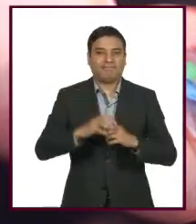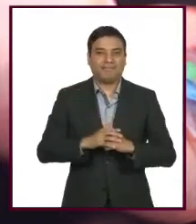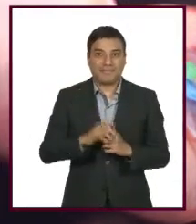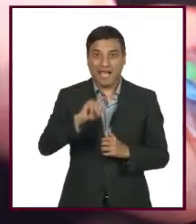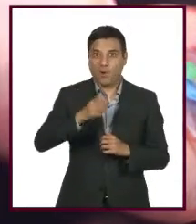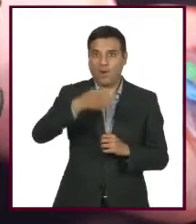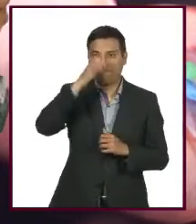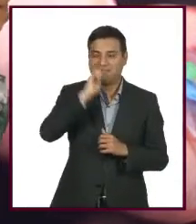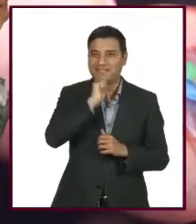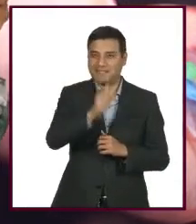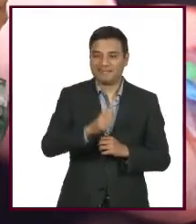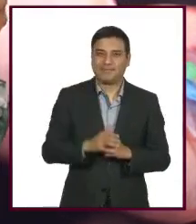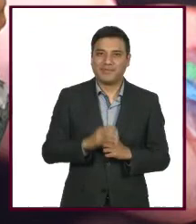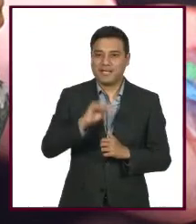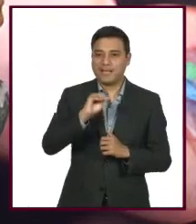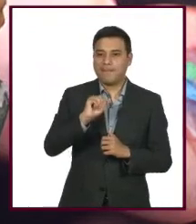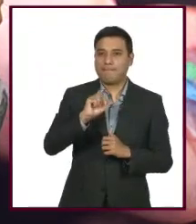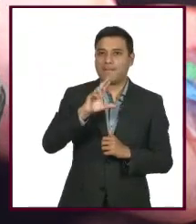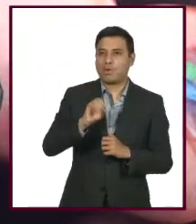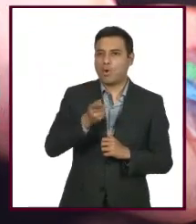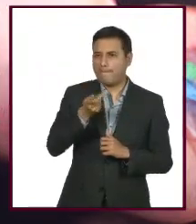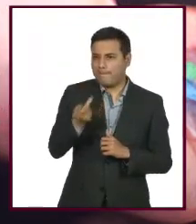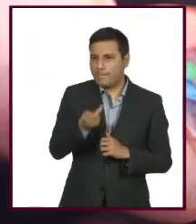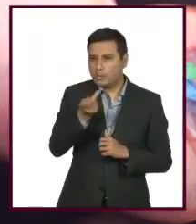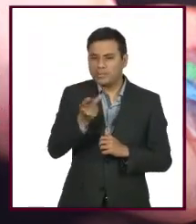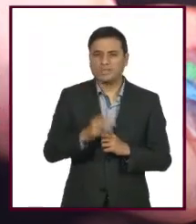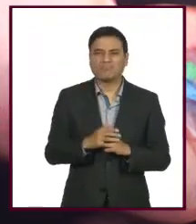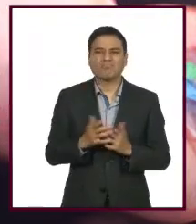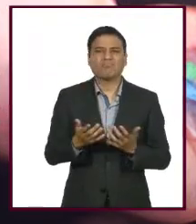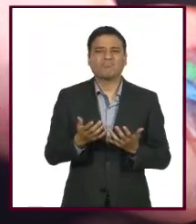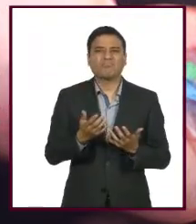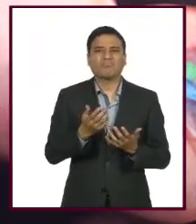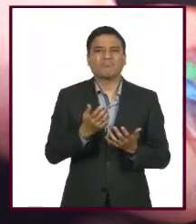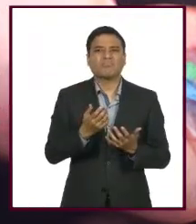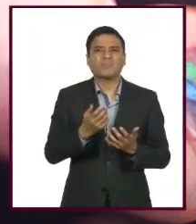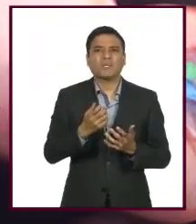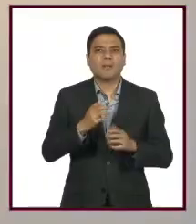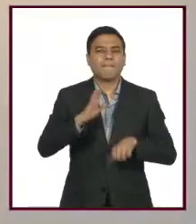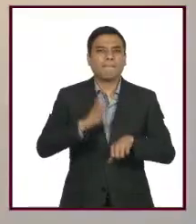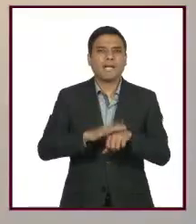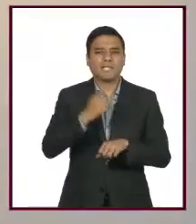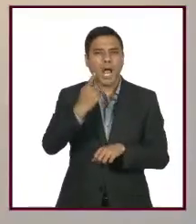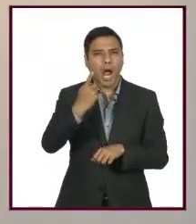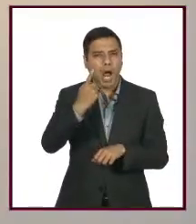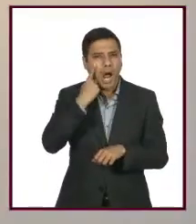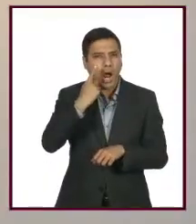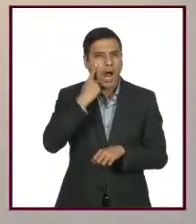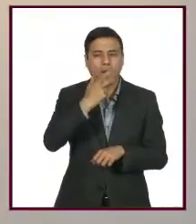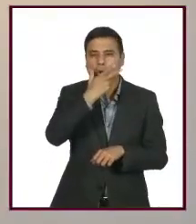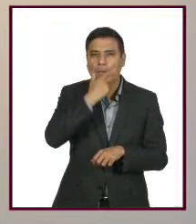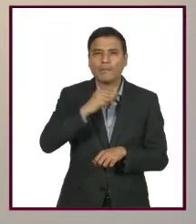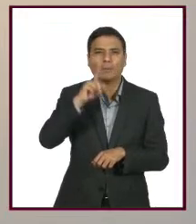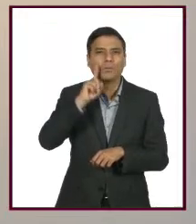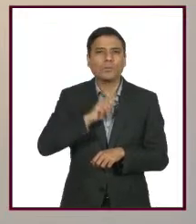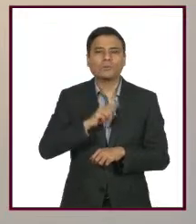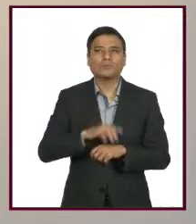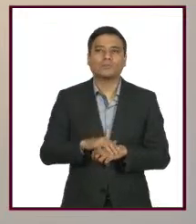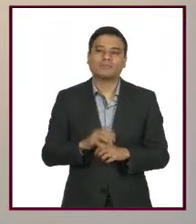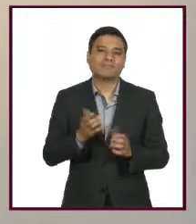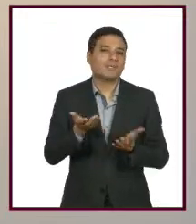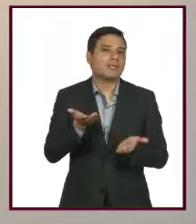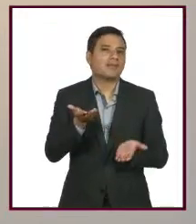¿qué género tiene mayor incidencia, doctor, en el consumo de sustancias nocivas, hombres o mujeres? Depende del grupo de edad